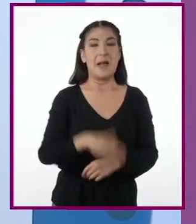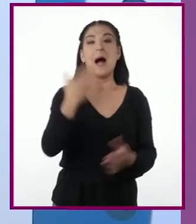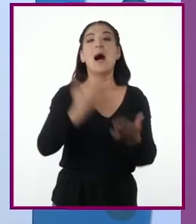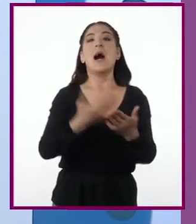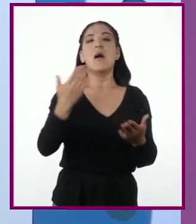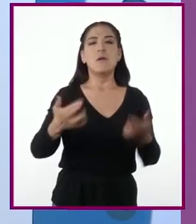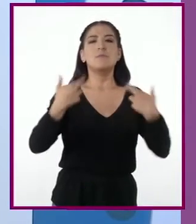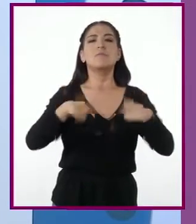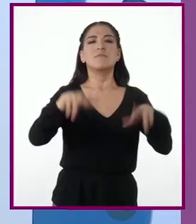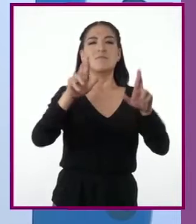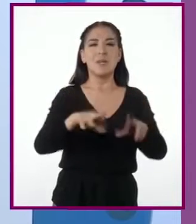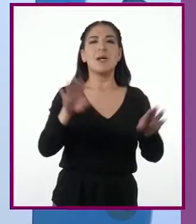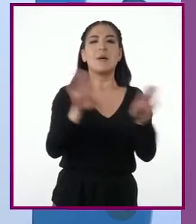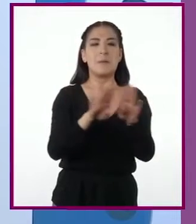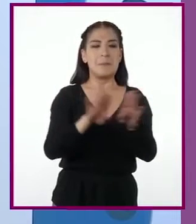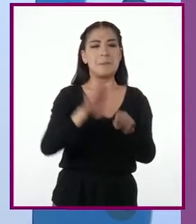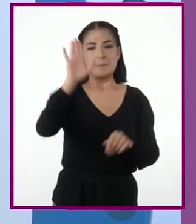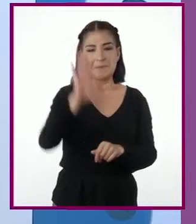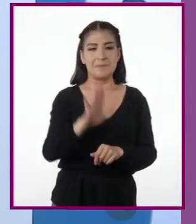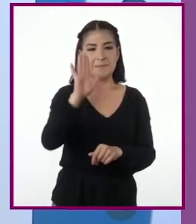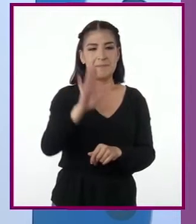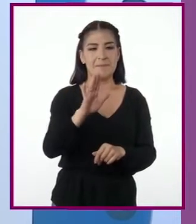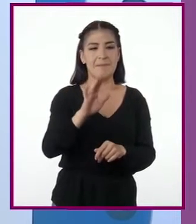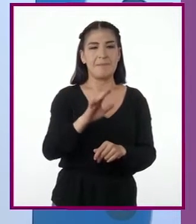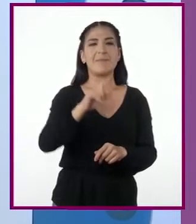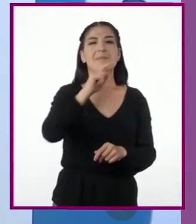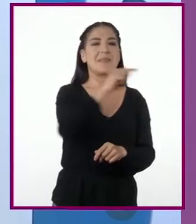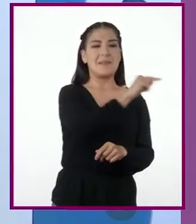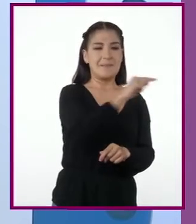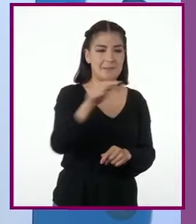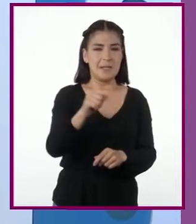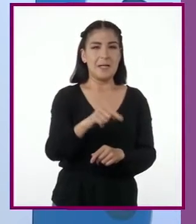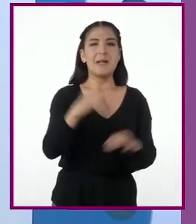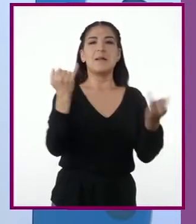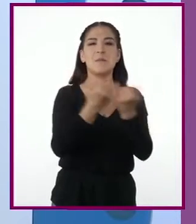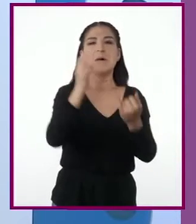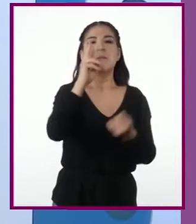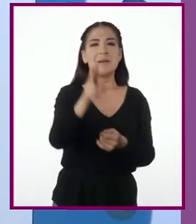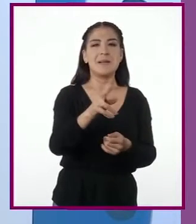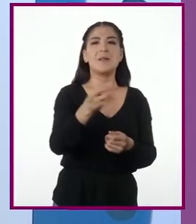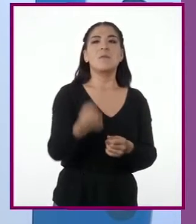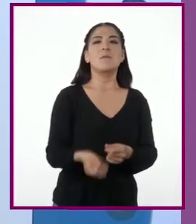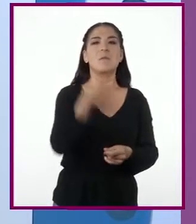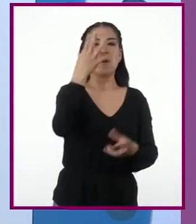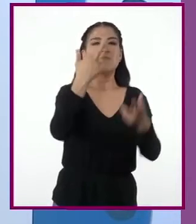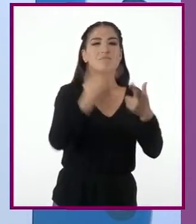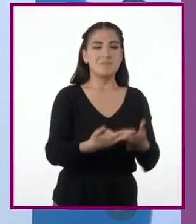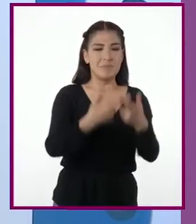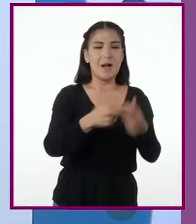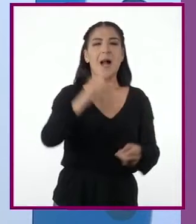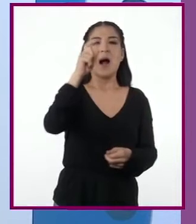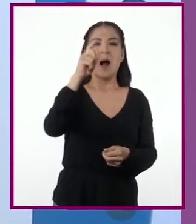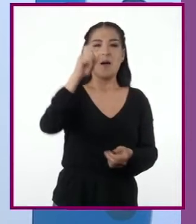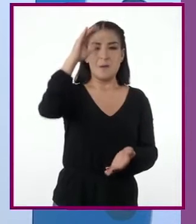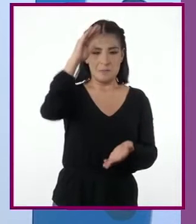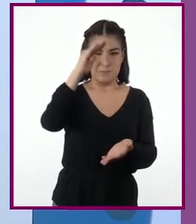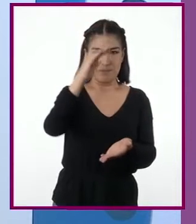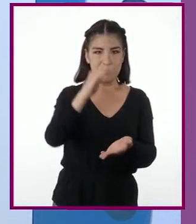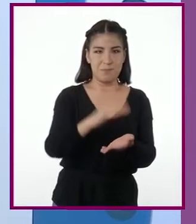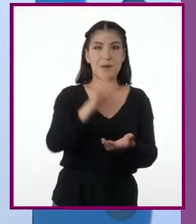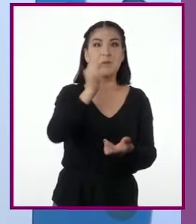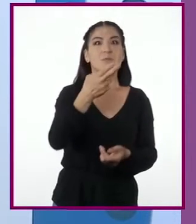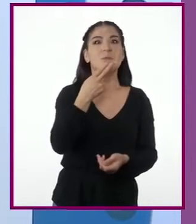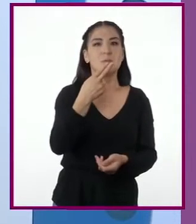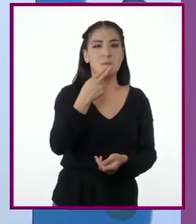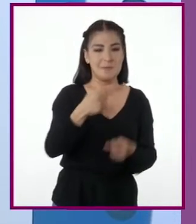vamos a representar una situación en forma de fracción para operar y saber la cantidad de agua que será utilizada en